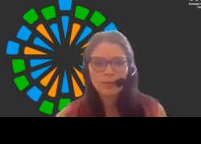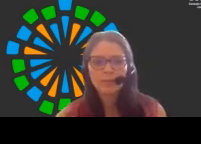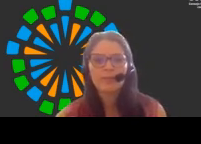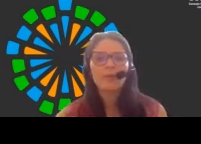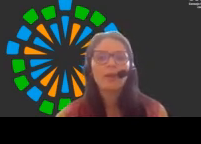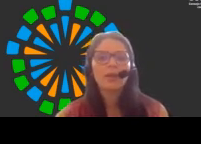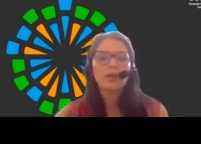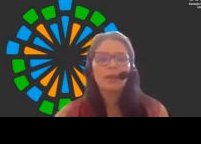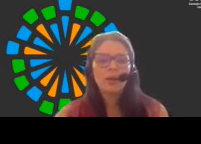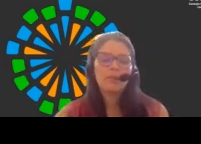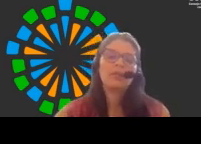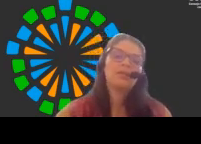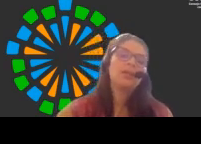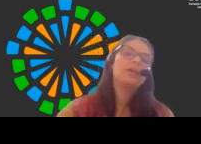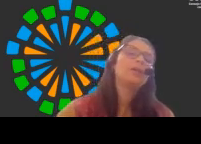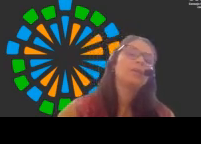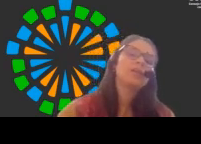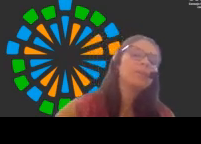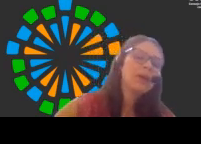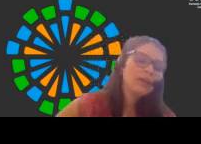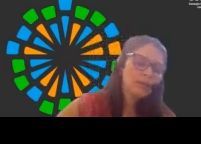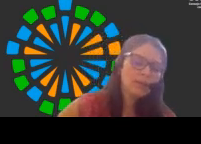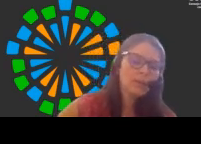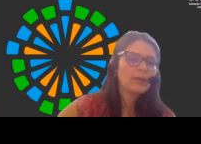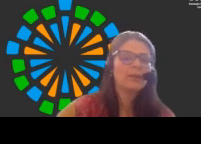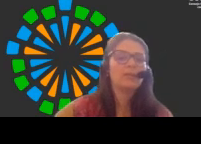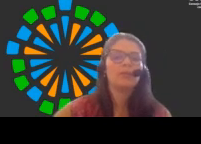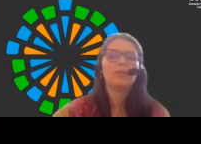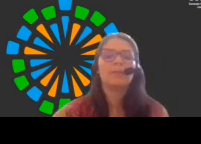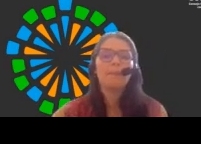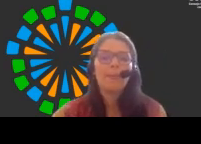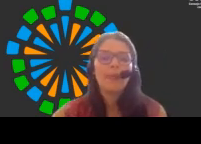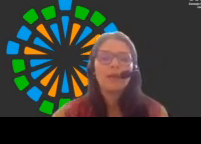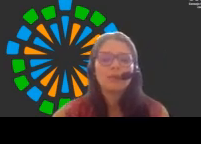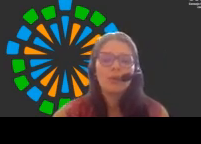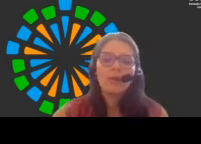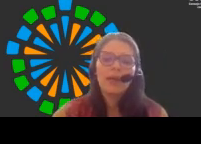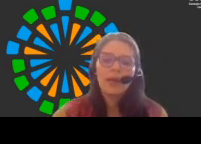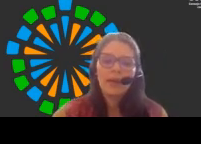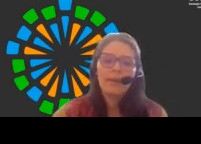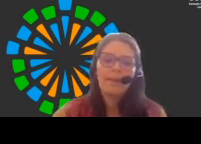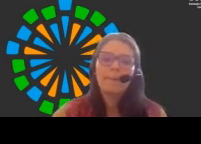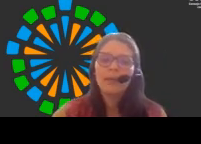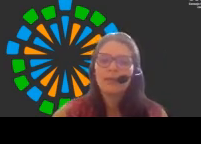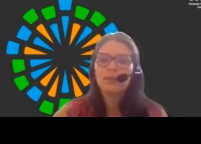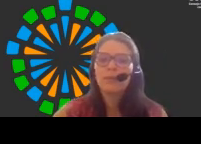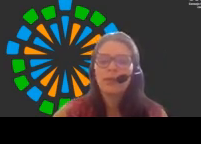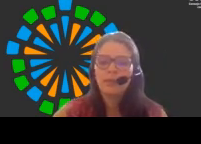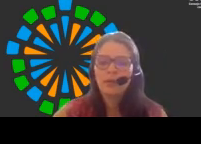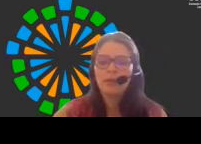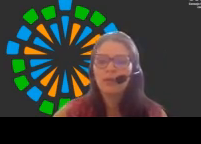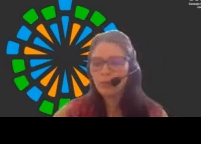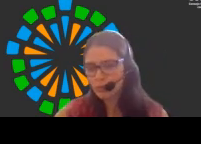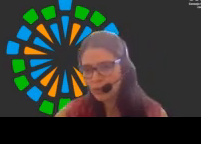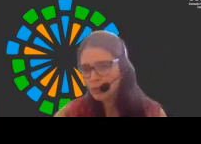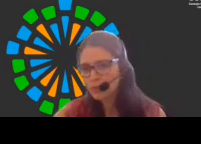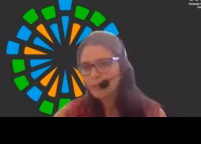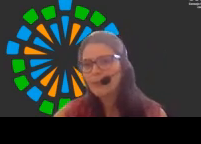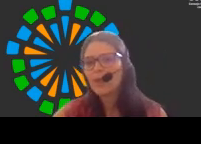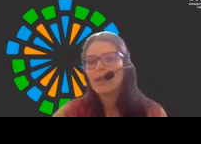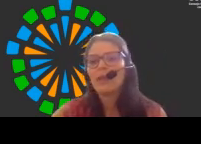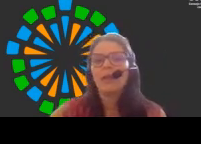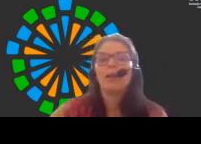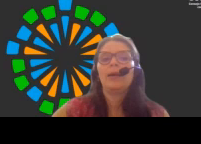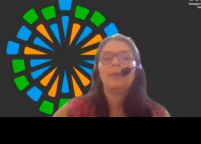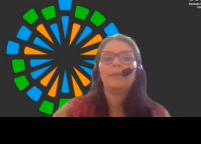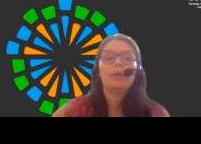comunicarnos Tratamos de hacer unas pequeñas recomendaciones sobre empresas o emprendimientos inclusivos